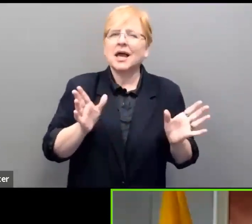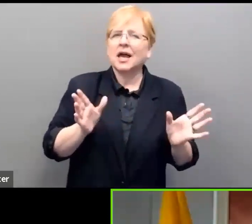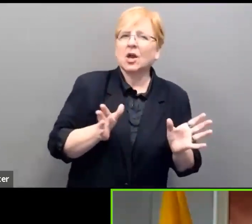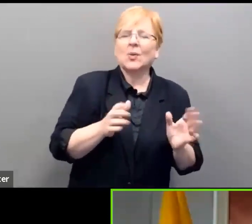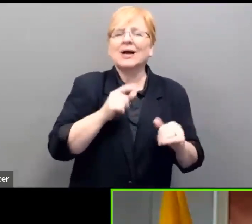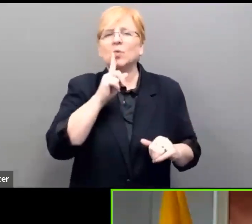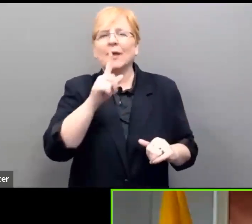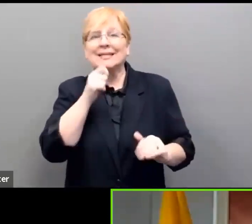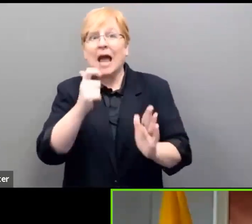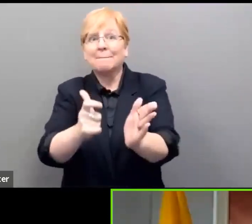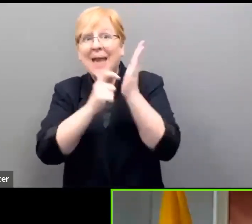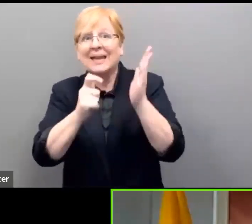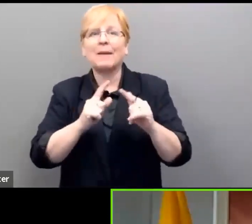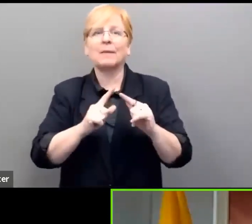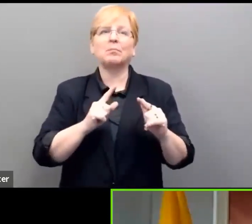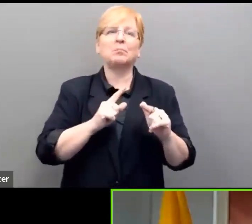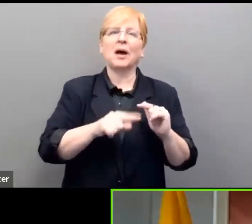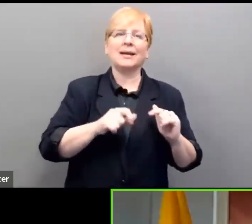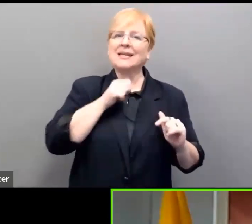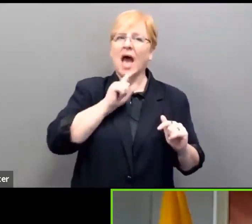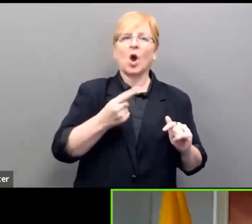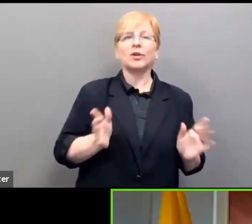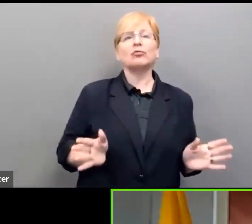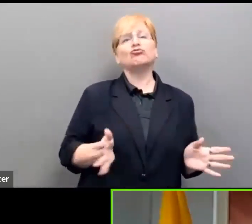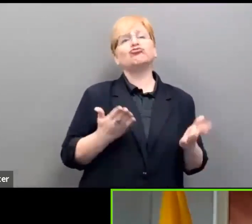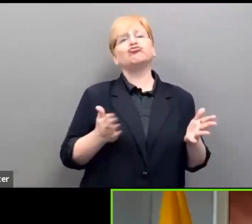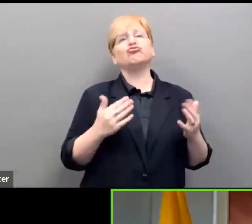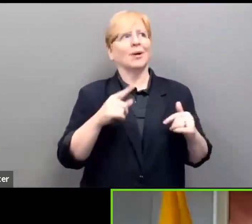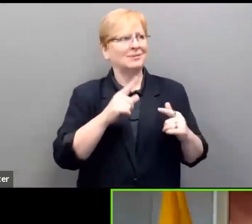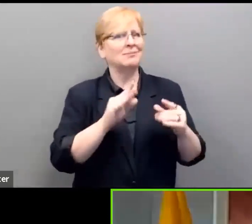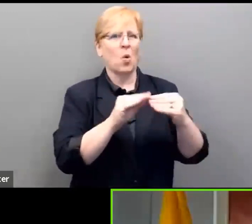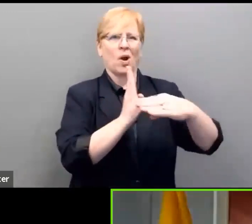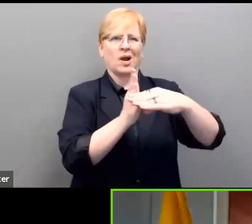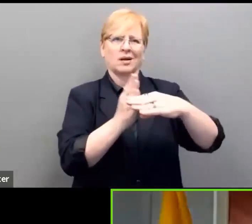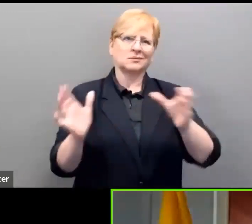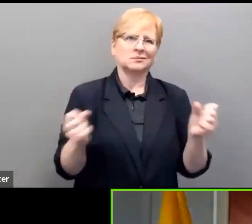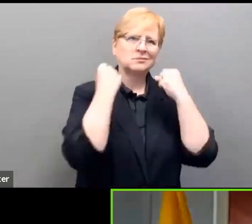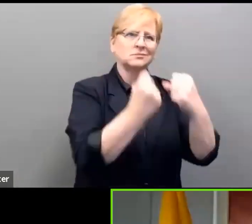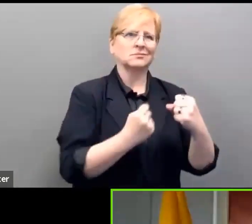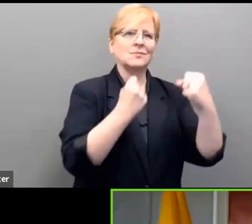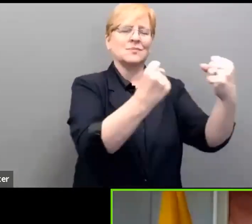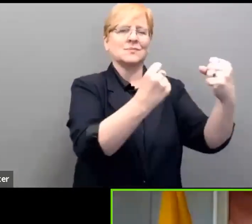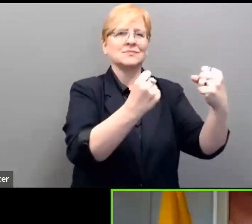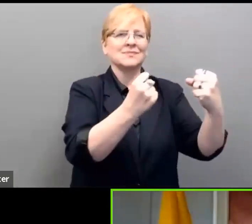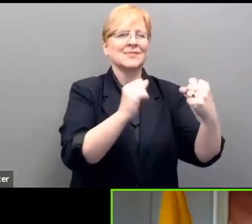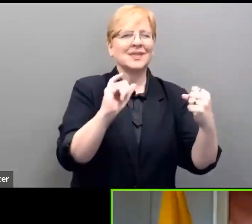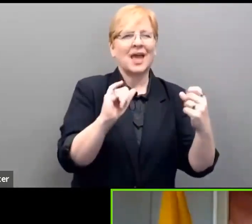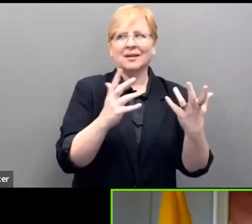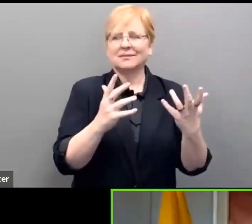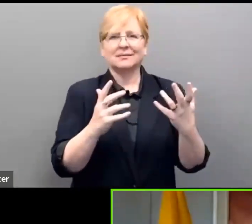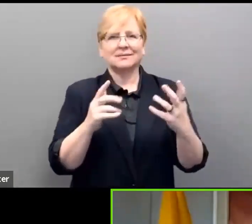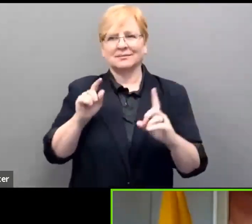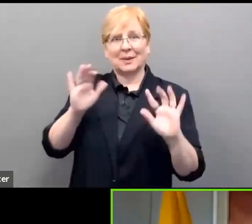dentro de todo el personal, los trabajadores en todo el estado. Yo diría que es más que